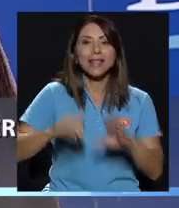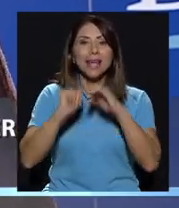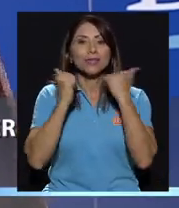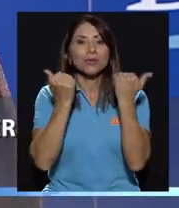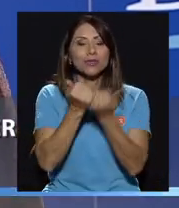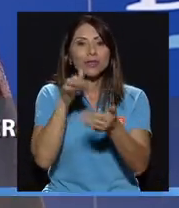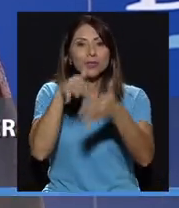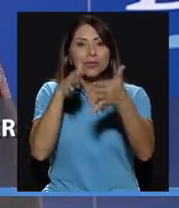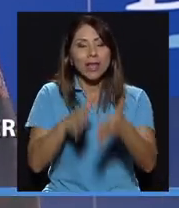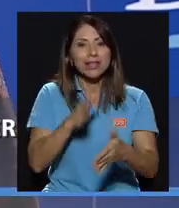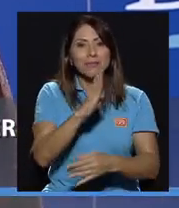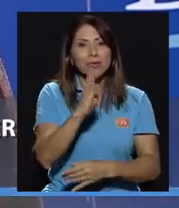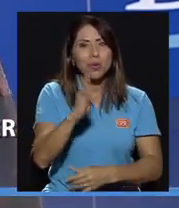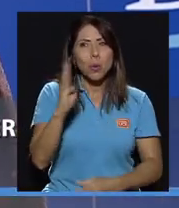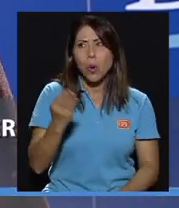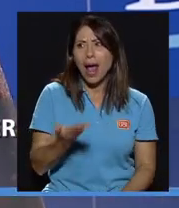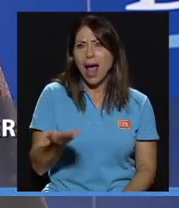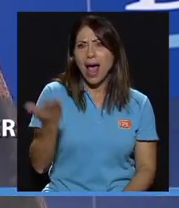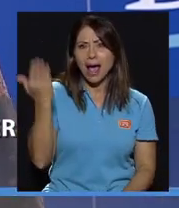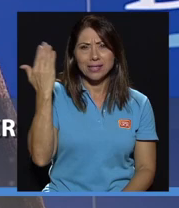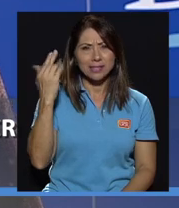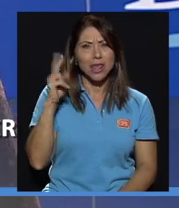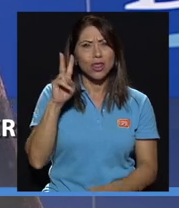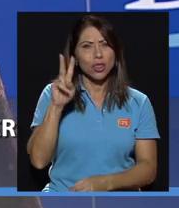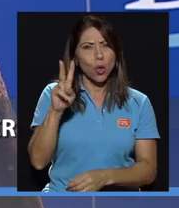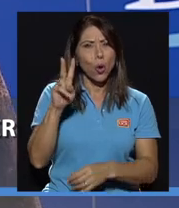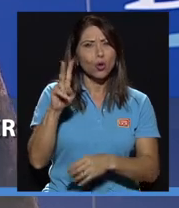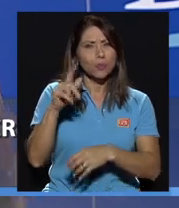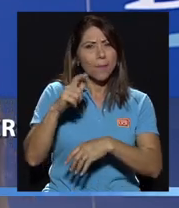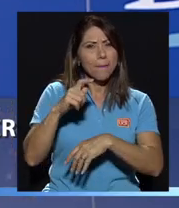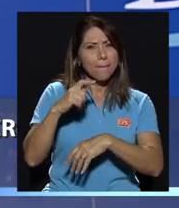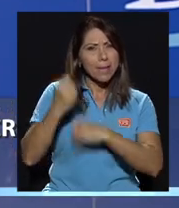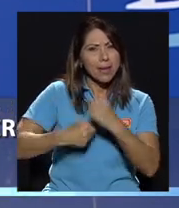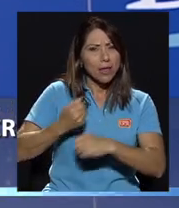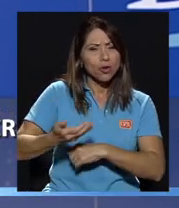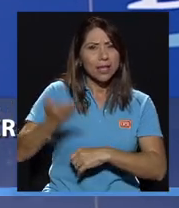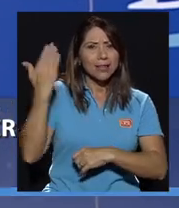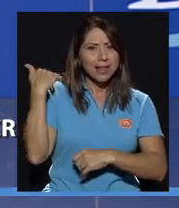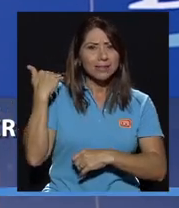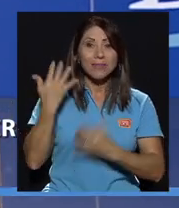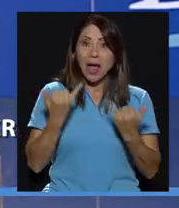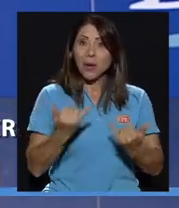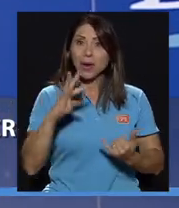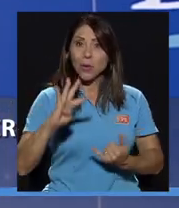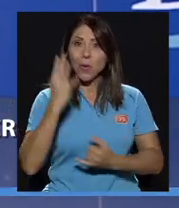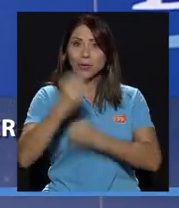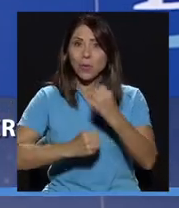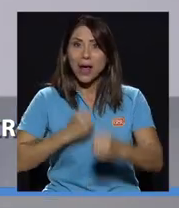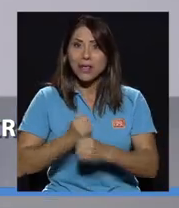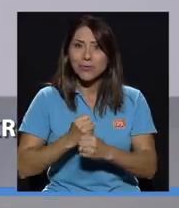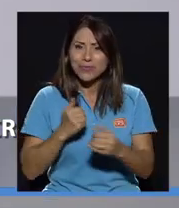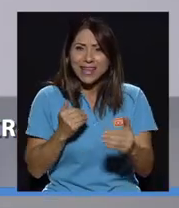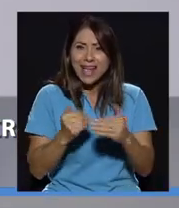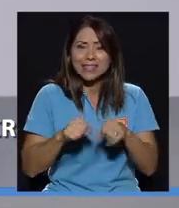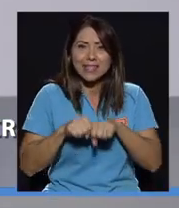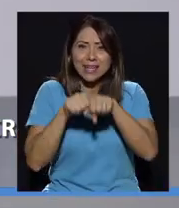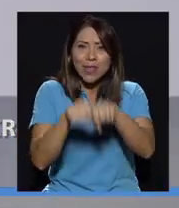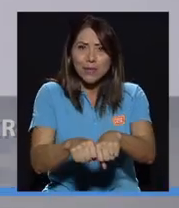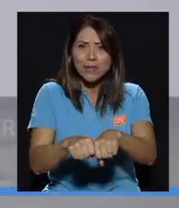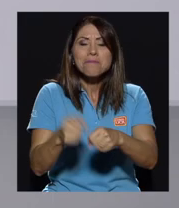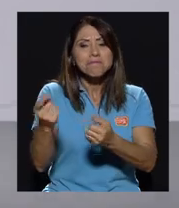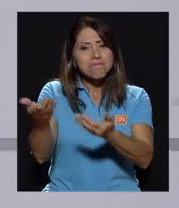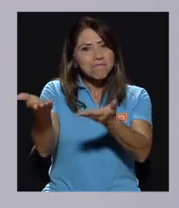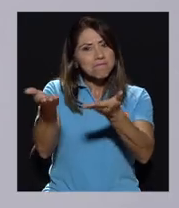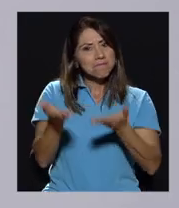de estudiantes de bibliotecología hace dos periodos atrás está en cuarto año ya a punto de graduarse y por eso es que he querido traerla a ella